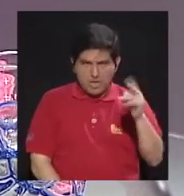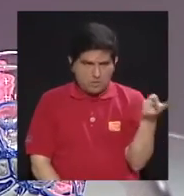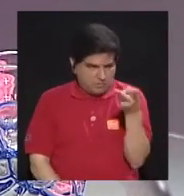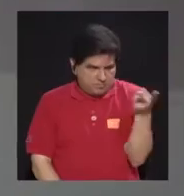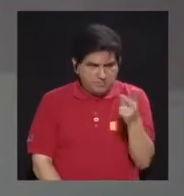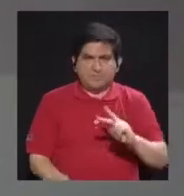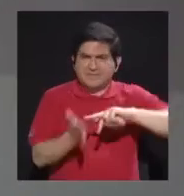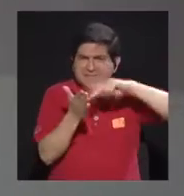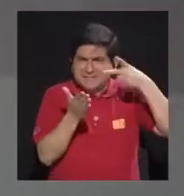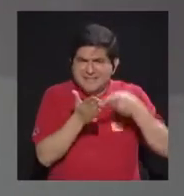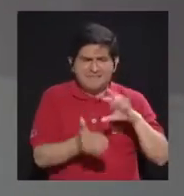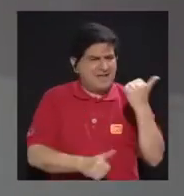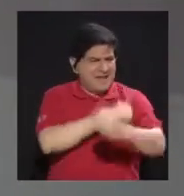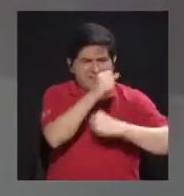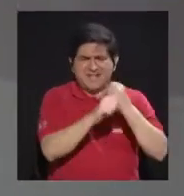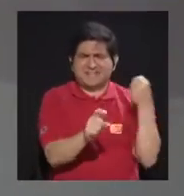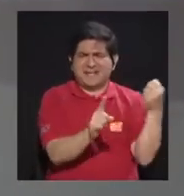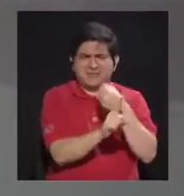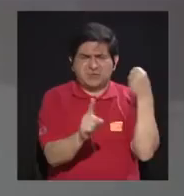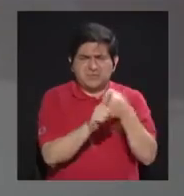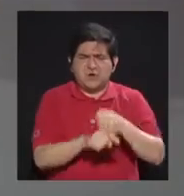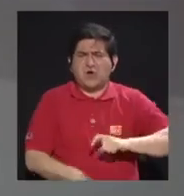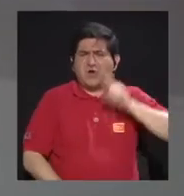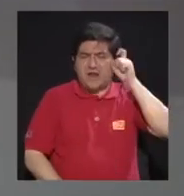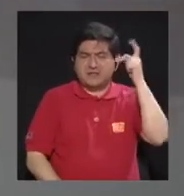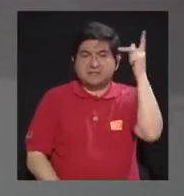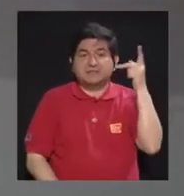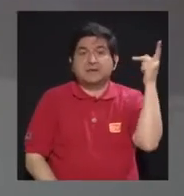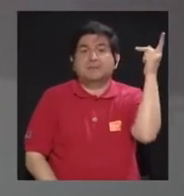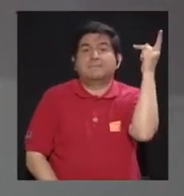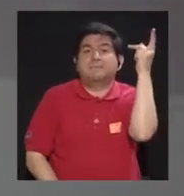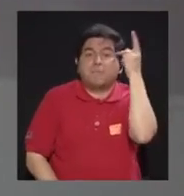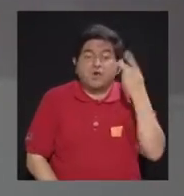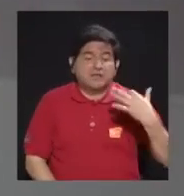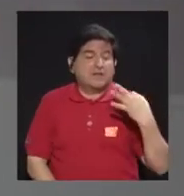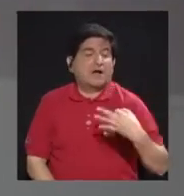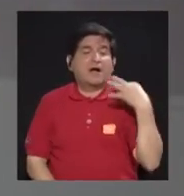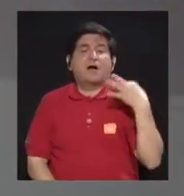ha significado una década de violencia de género como